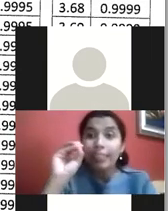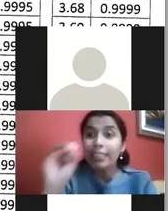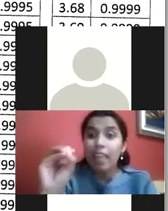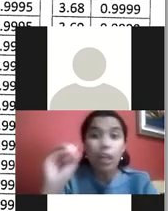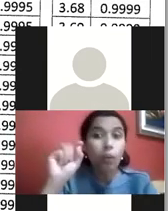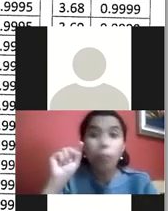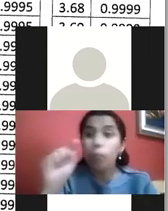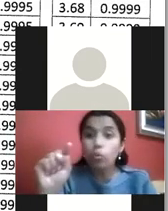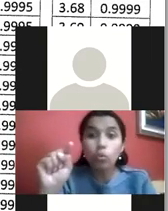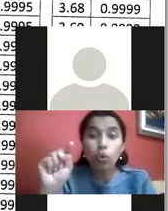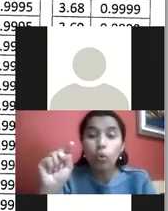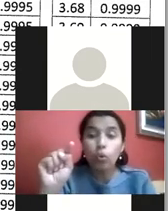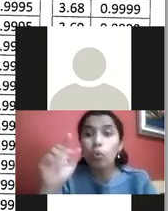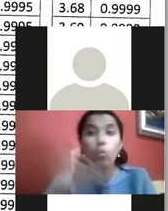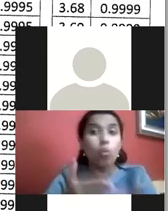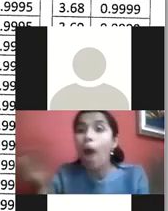0.9950.